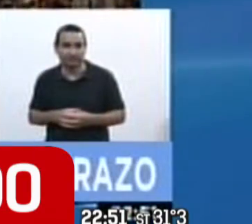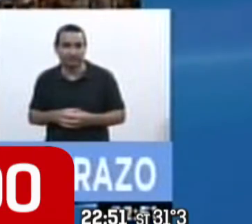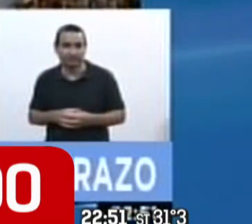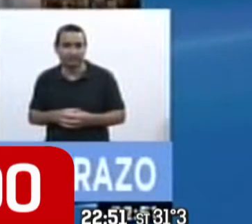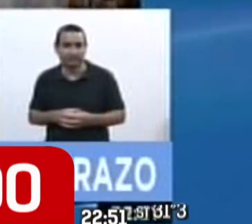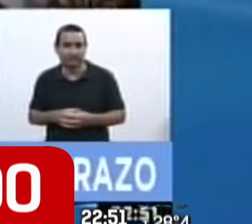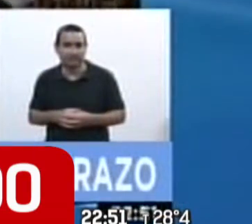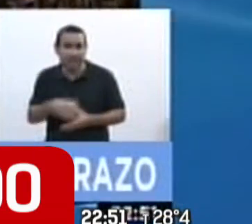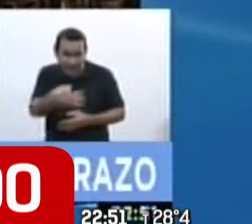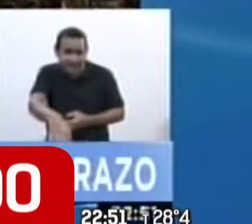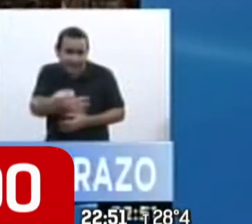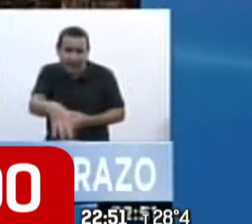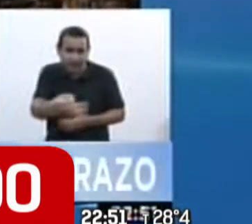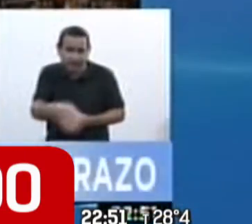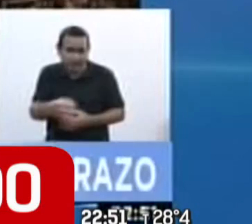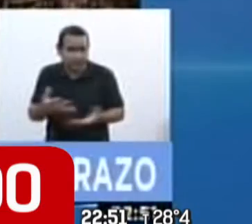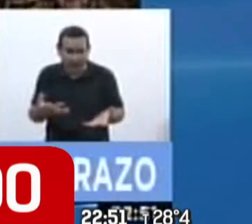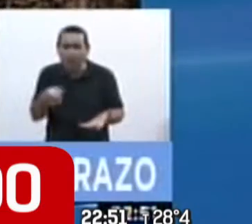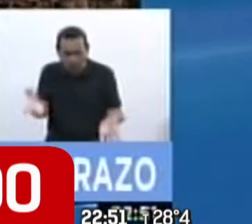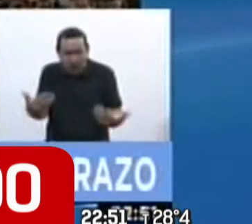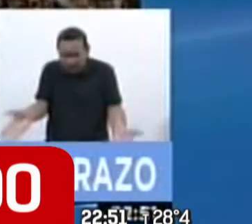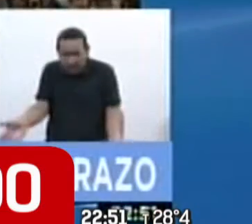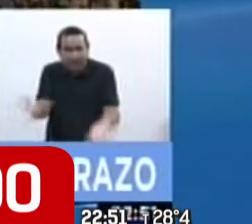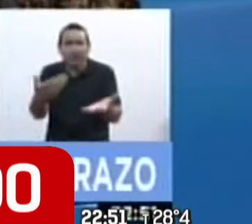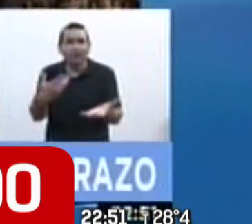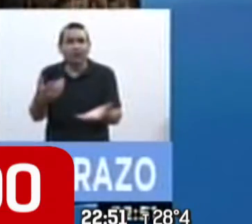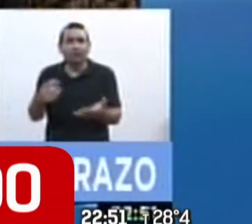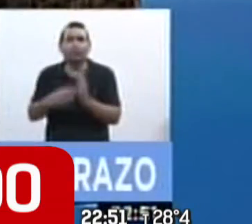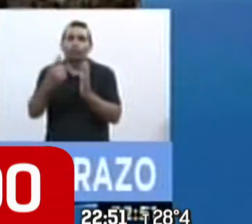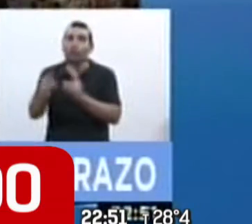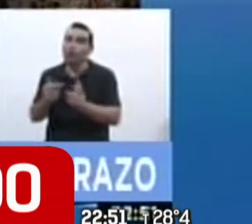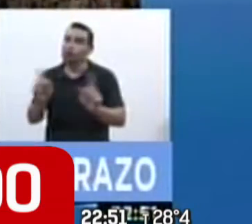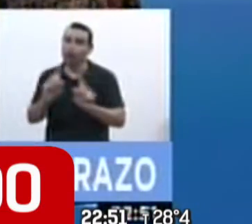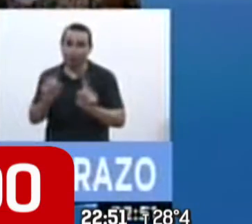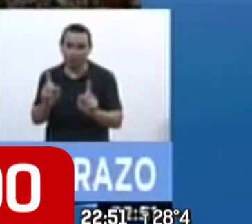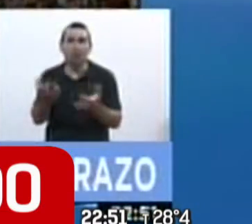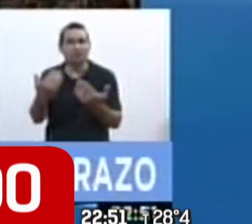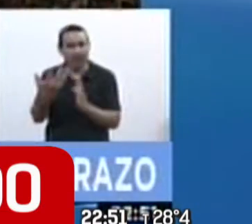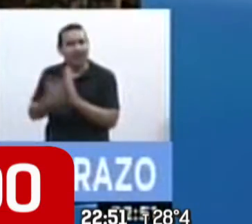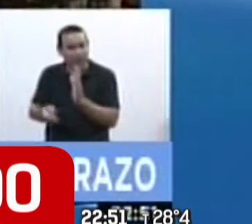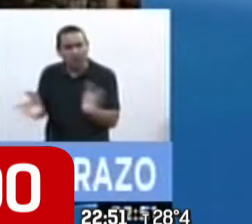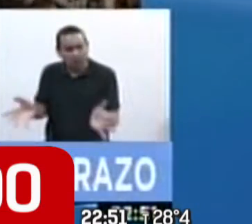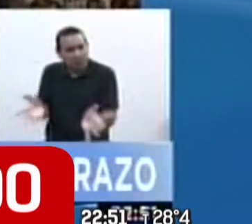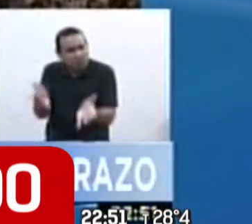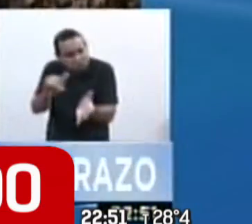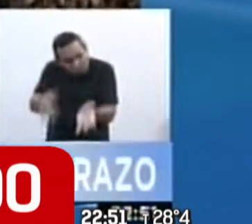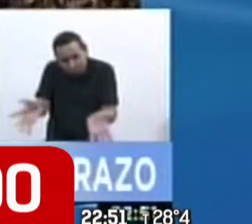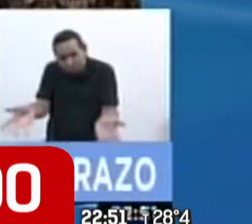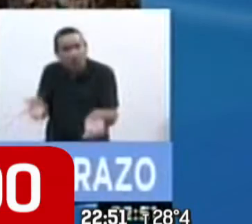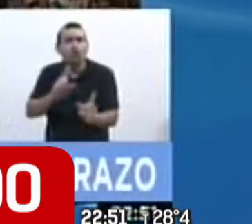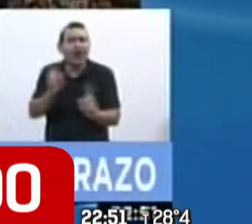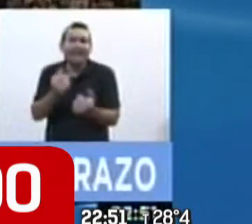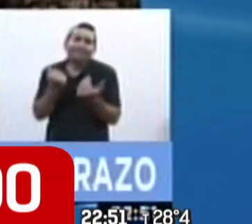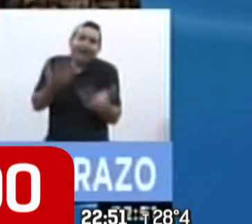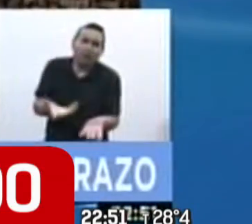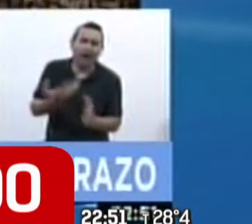Que deben hacerlo sin que mueran en el intento. No se trata de estar a